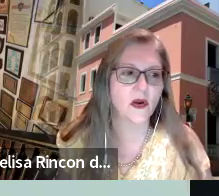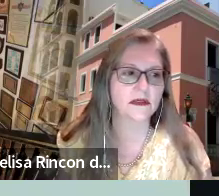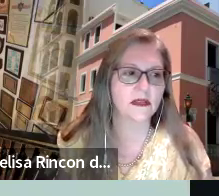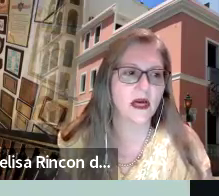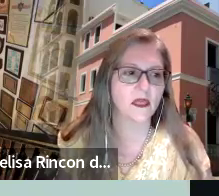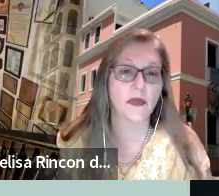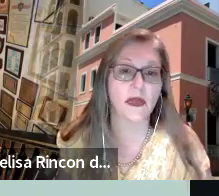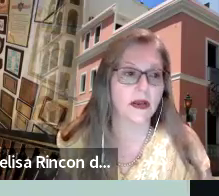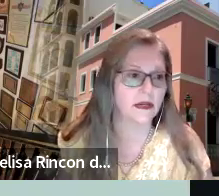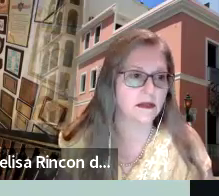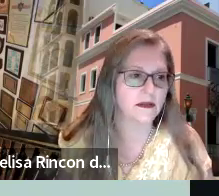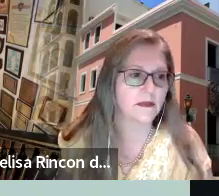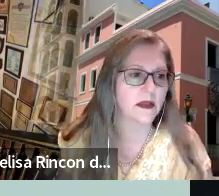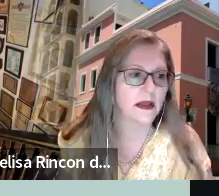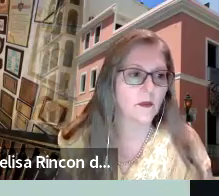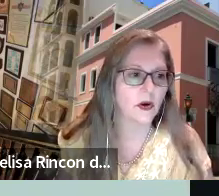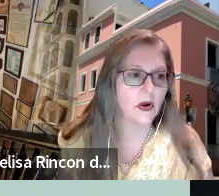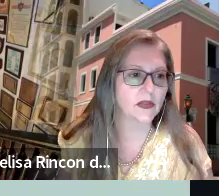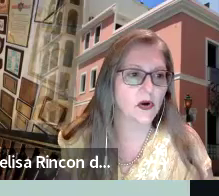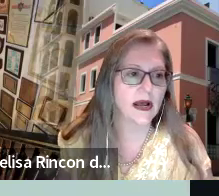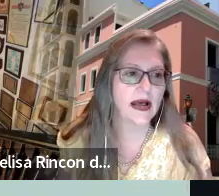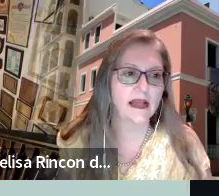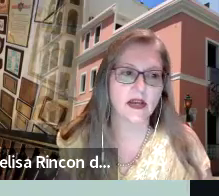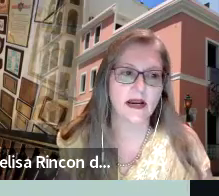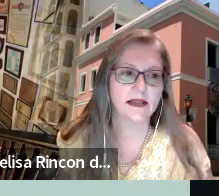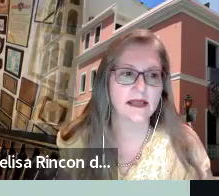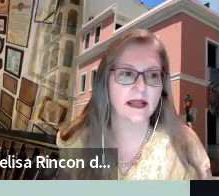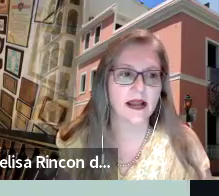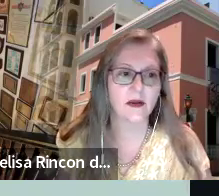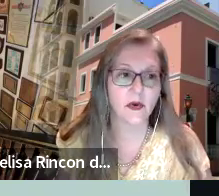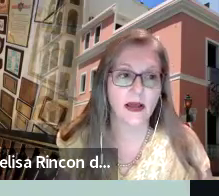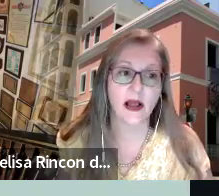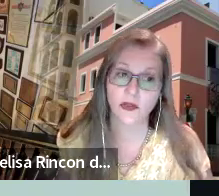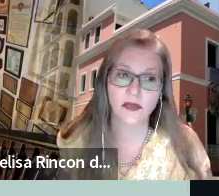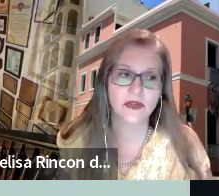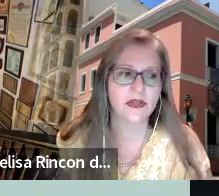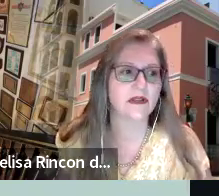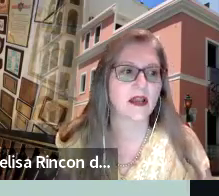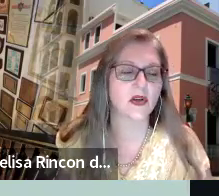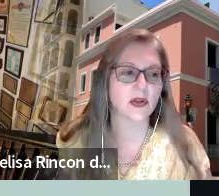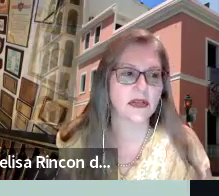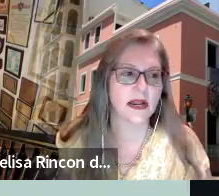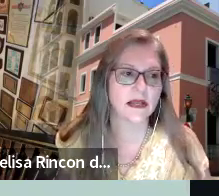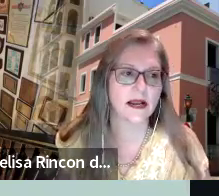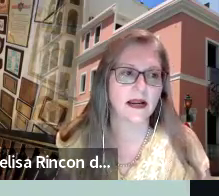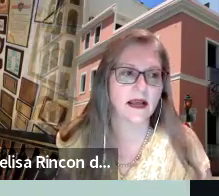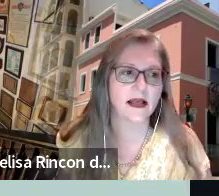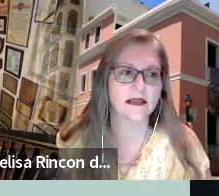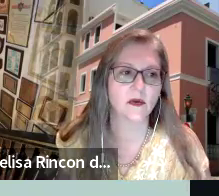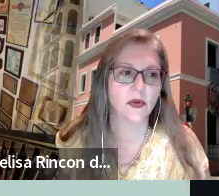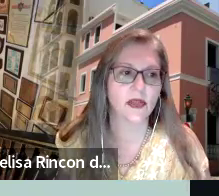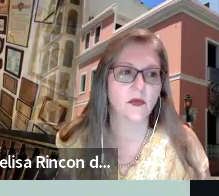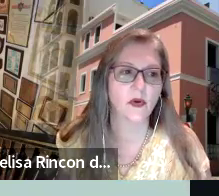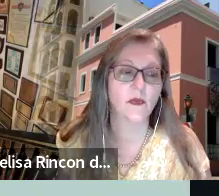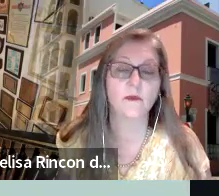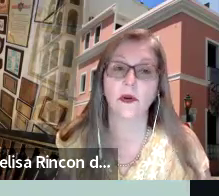y ecologista de Homero Aridis. Por lo que toca a la charla que tendrá lugar a continuación, el doctor Salazar Anglada